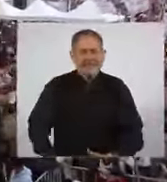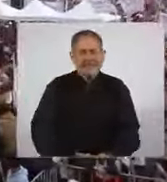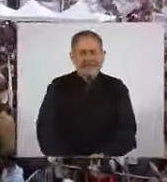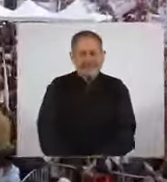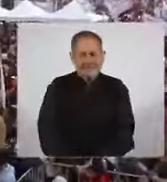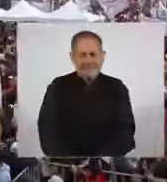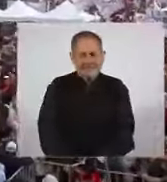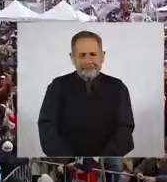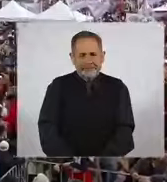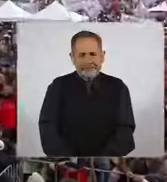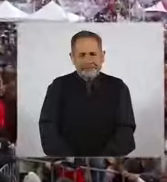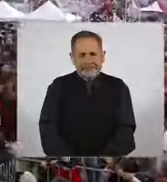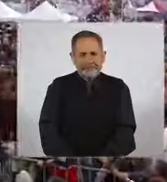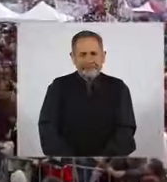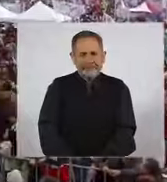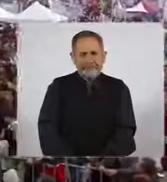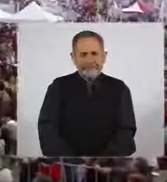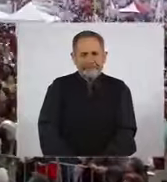¡Presidenta!